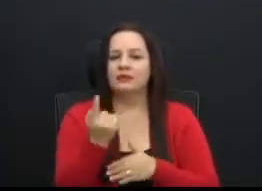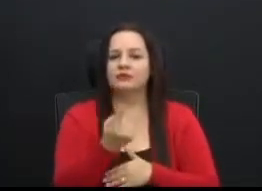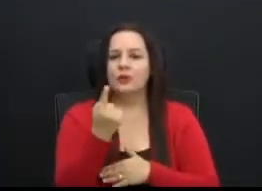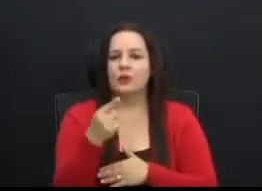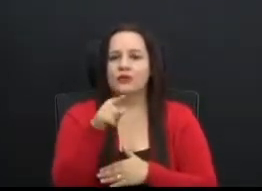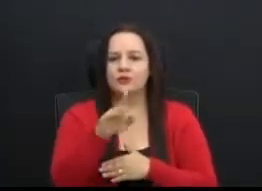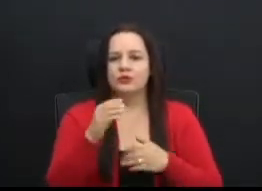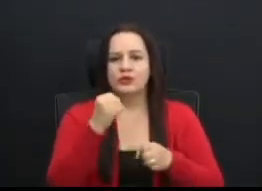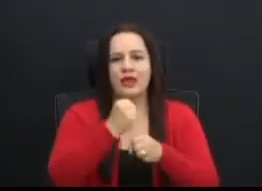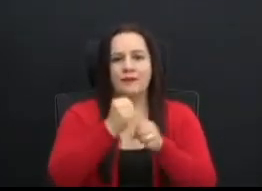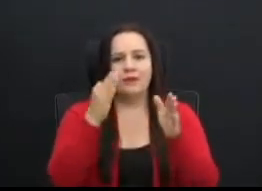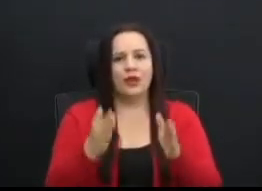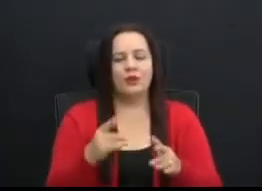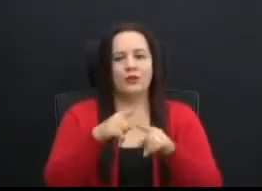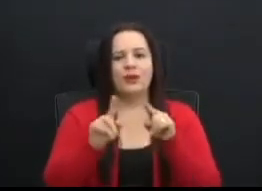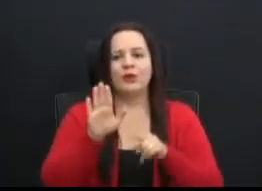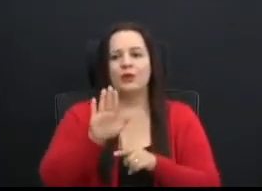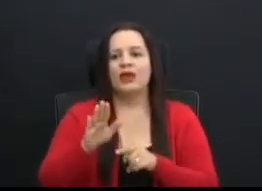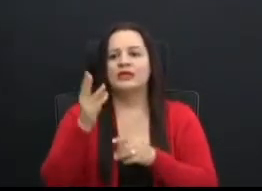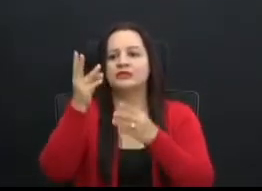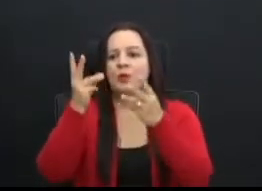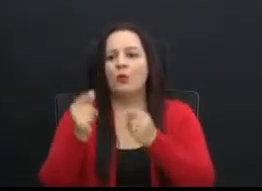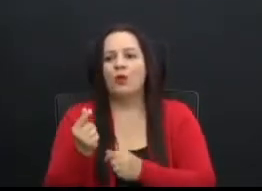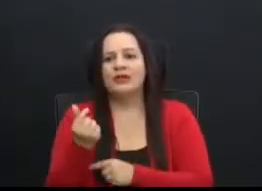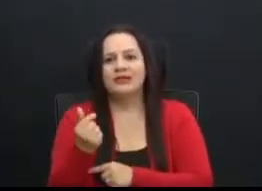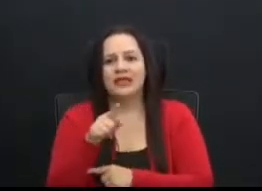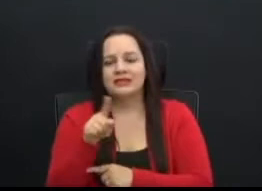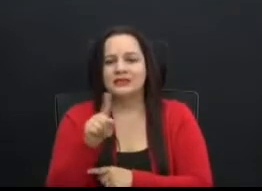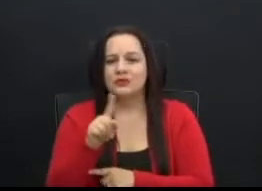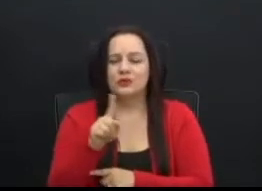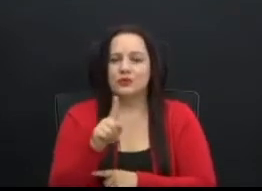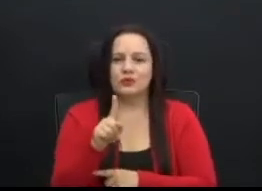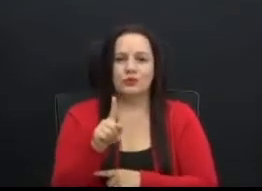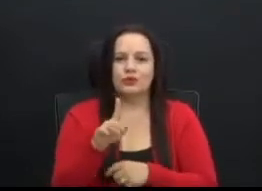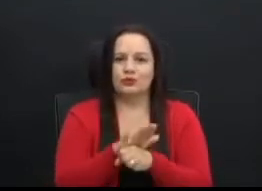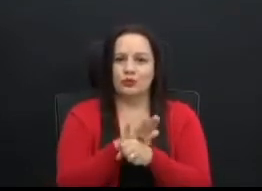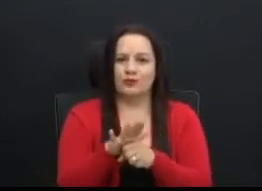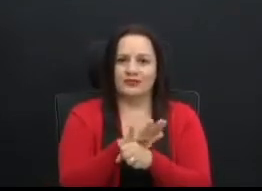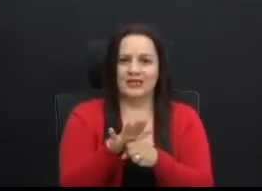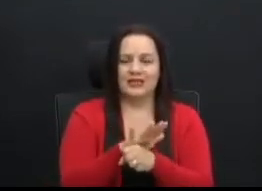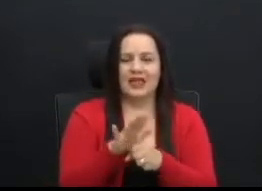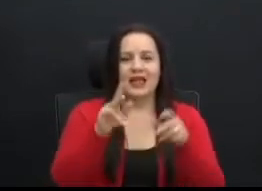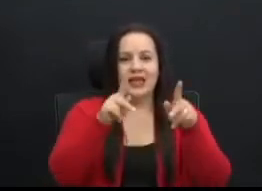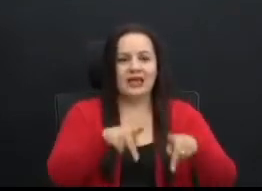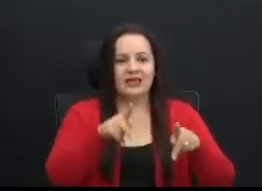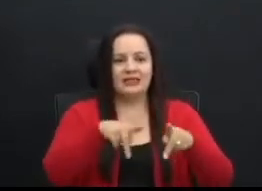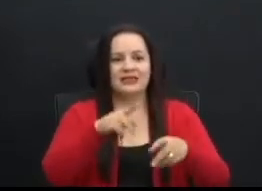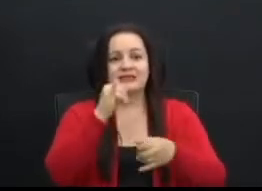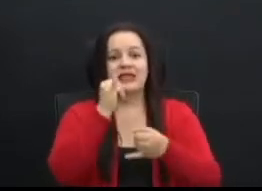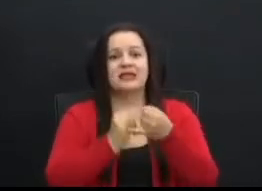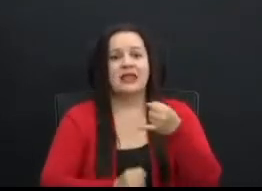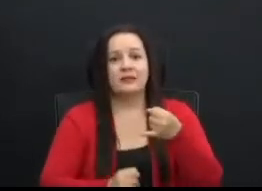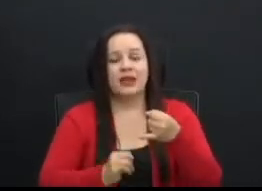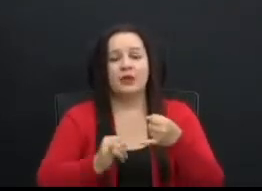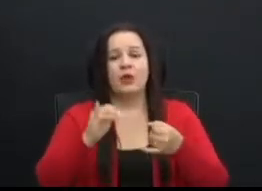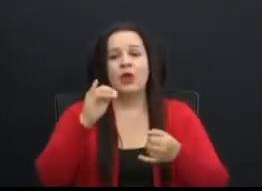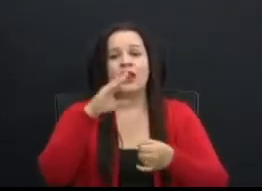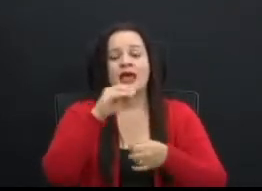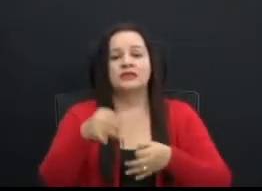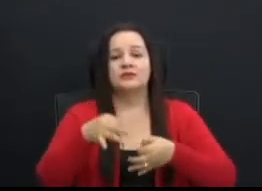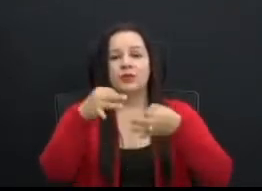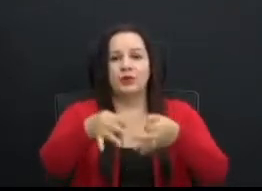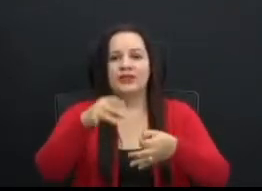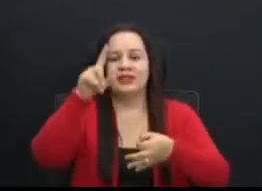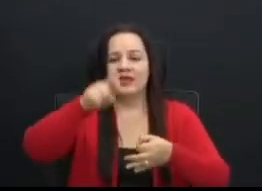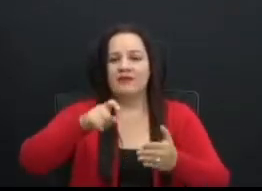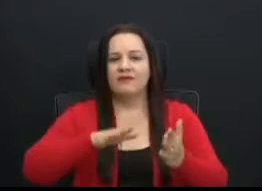no le cierran. Es la gente a la que se le acabaron las prórrogas y tiene que hacer frente a sus deudas. Es